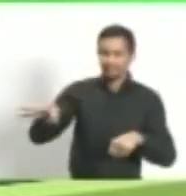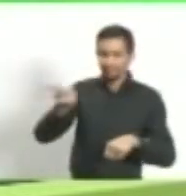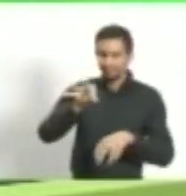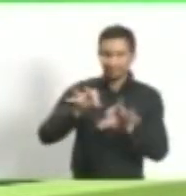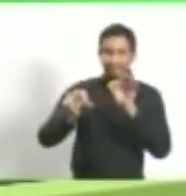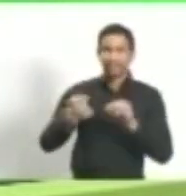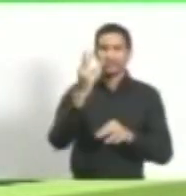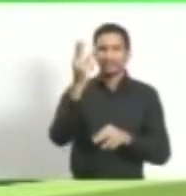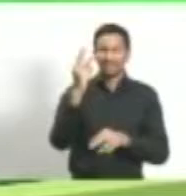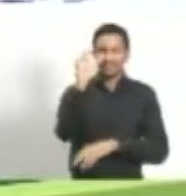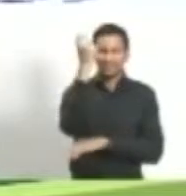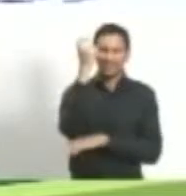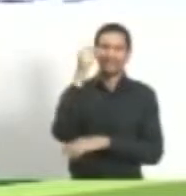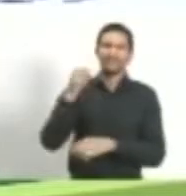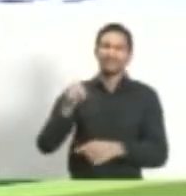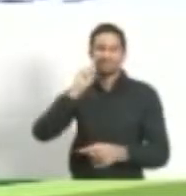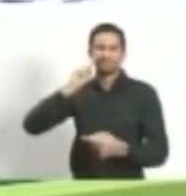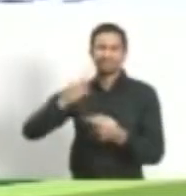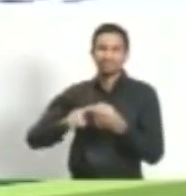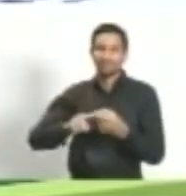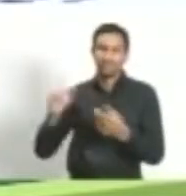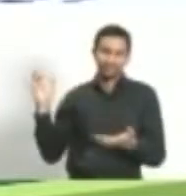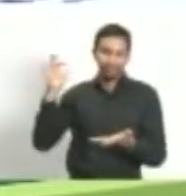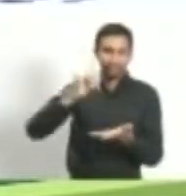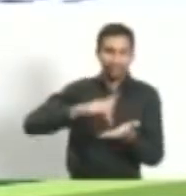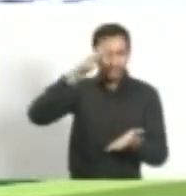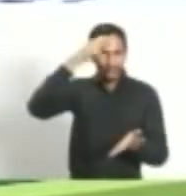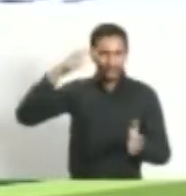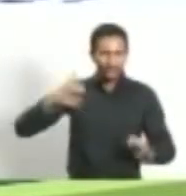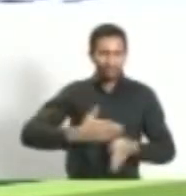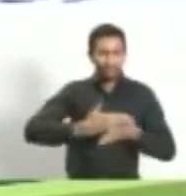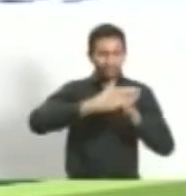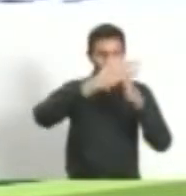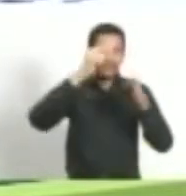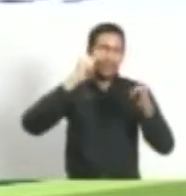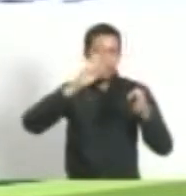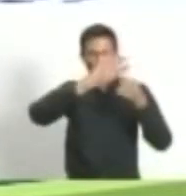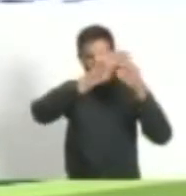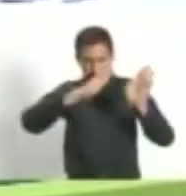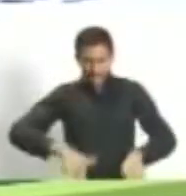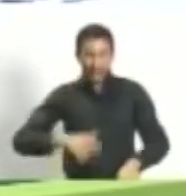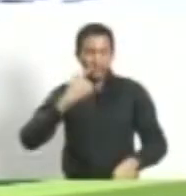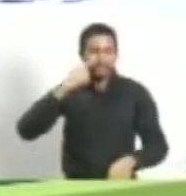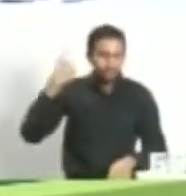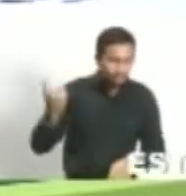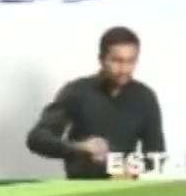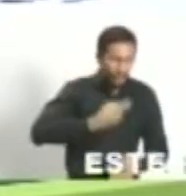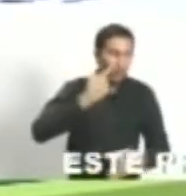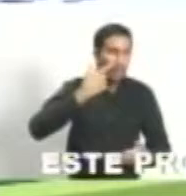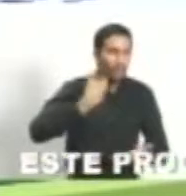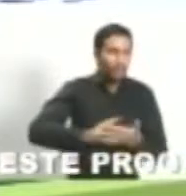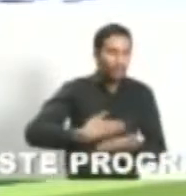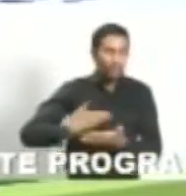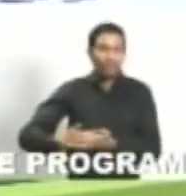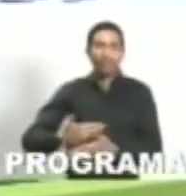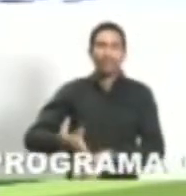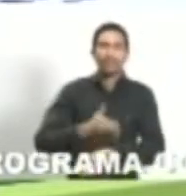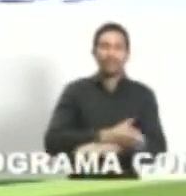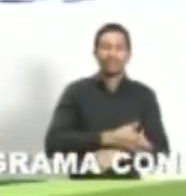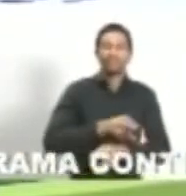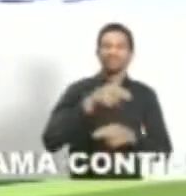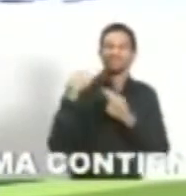de pruebas que permitan establecer quiénes son los responsables de la muerte de 21 obreros tras el colapso de